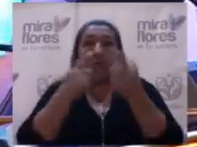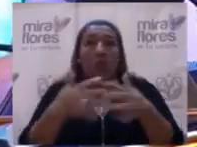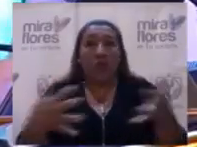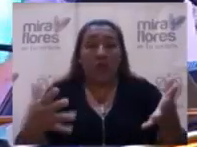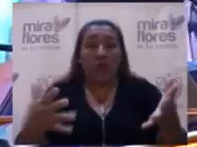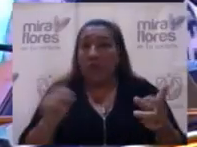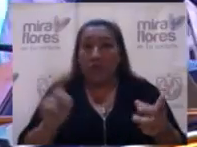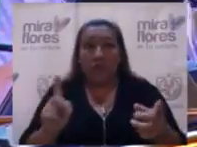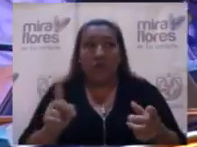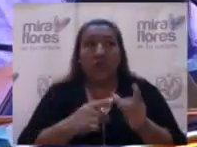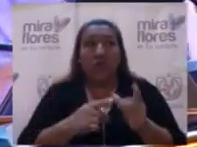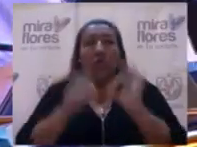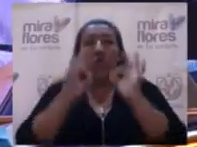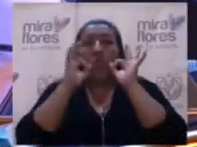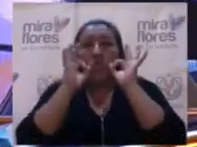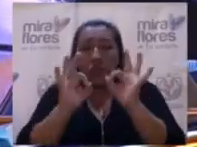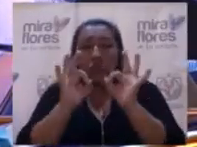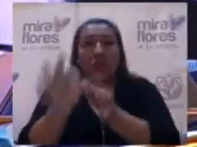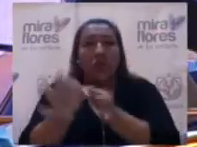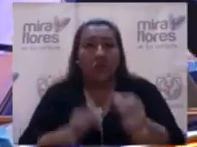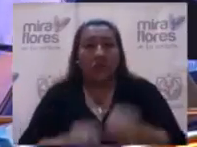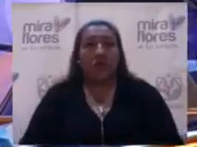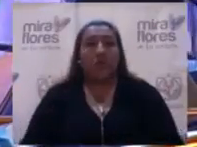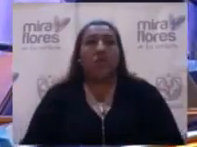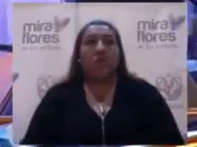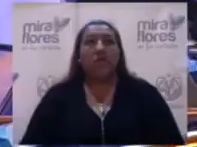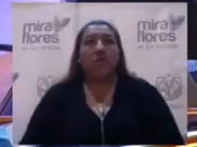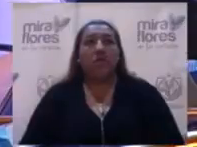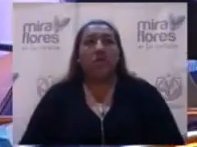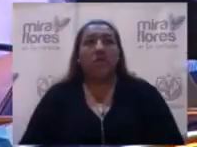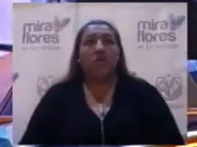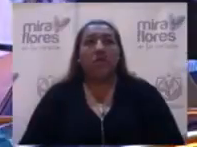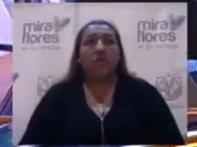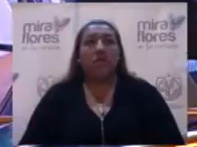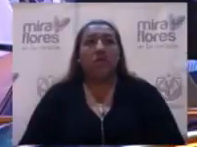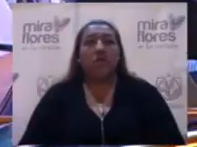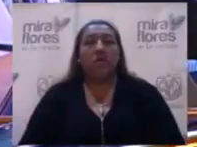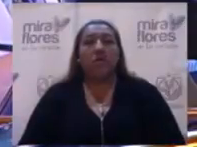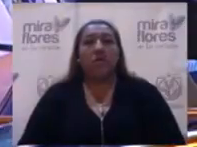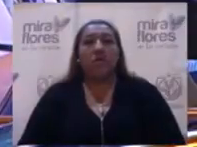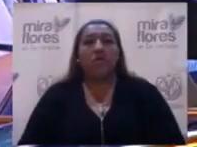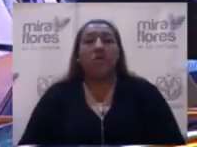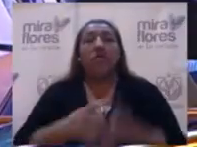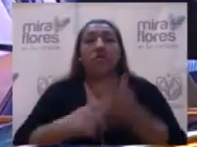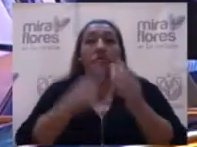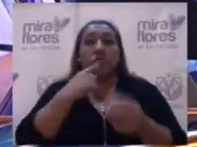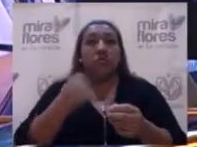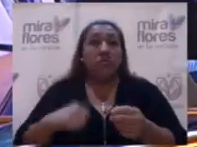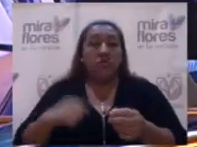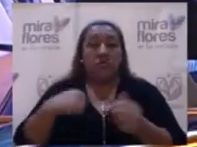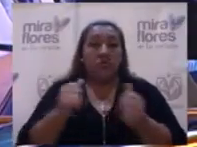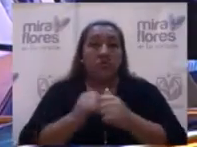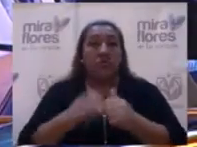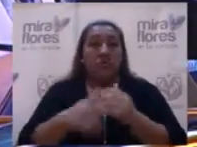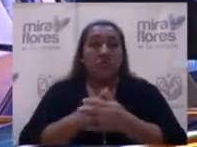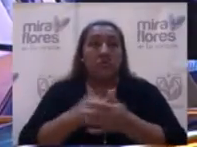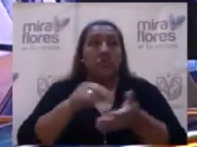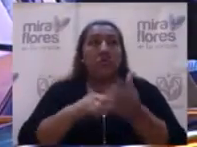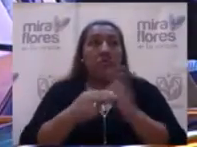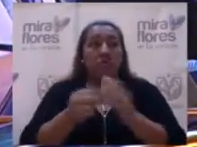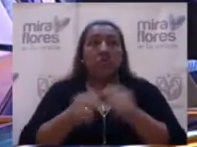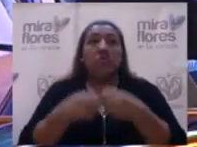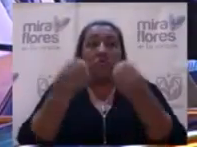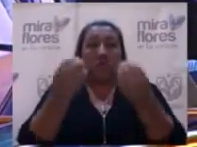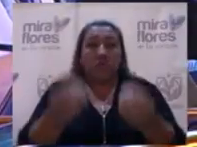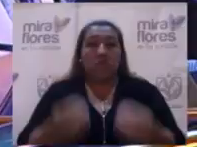13.1.14, exactamente establece, y cito, el concesionario tiene derecho a que la municipalidad, antes del inicio de la explotación de la playa de estacionamiento, haya eliminado los